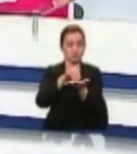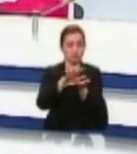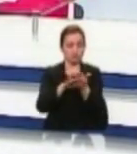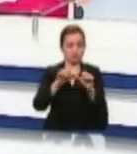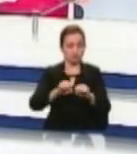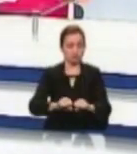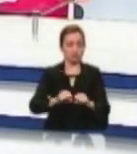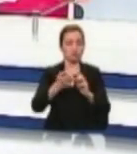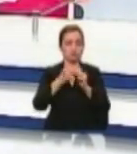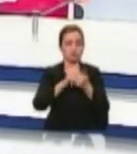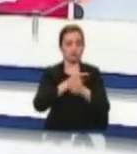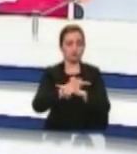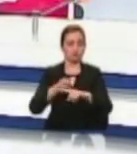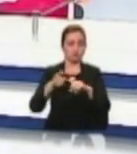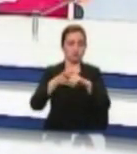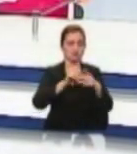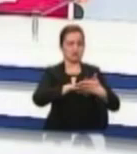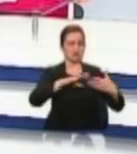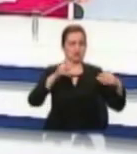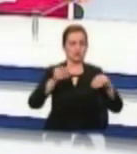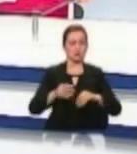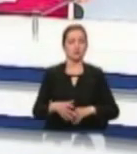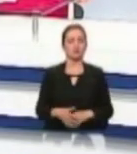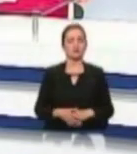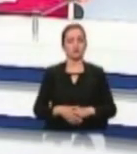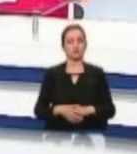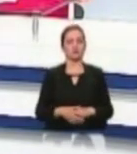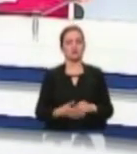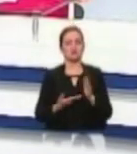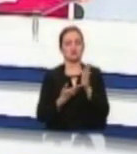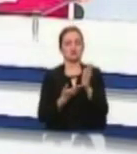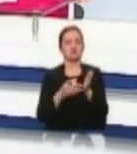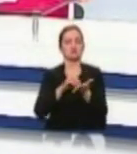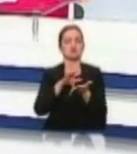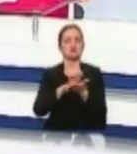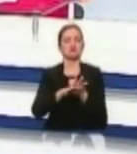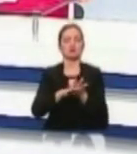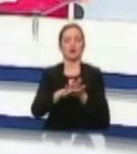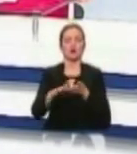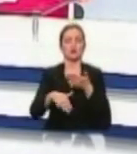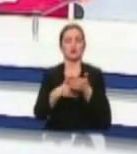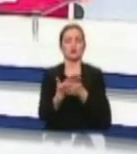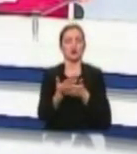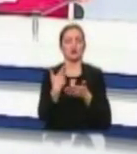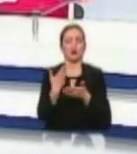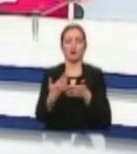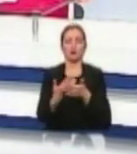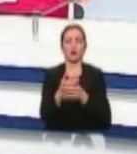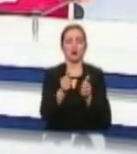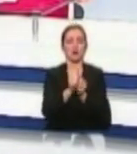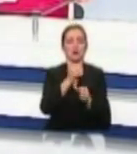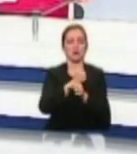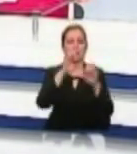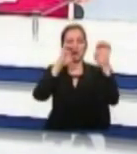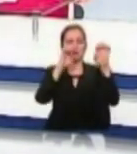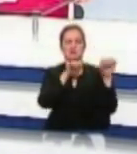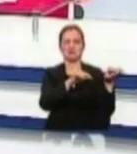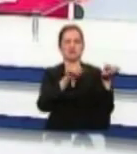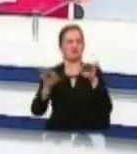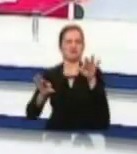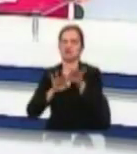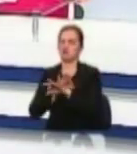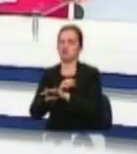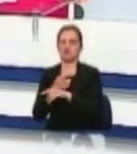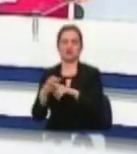Para que resuelva las dificultades reales del país mediante un modelo de gestión eficaz, en vez de la creación de un nuevo gabinete estratégico y otros